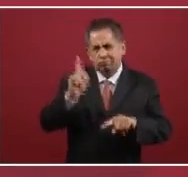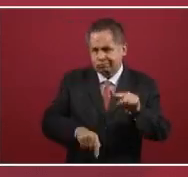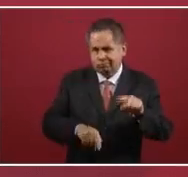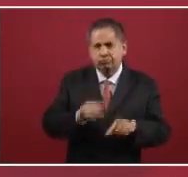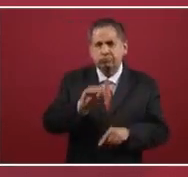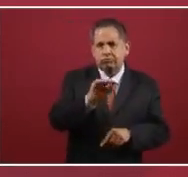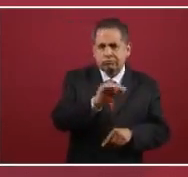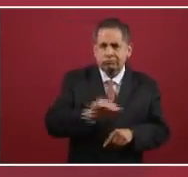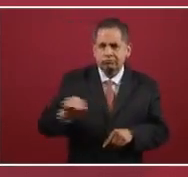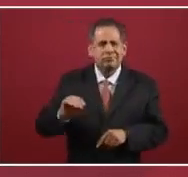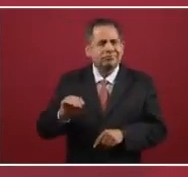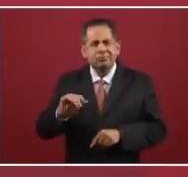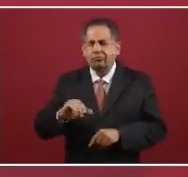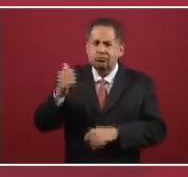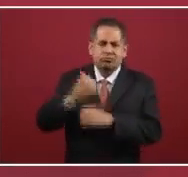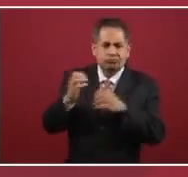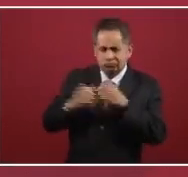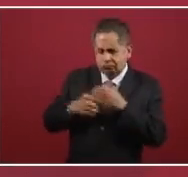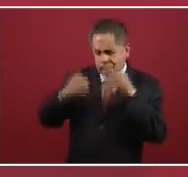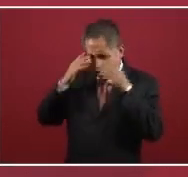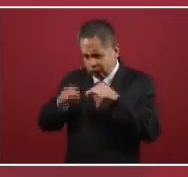que se ocupen de otras cosas.